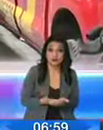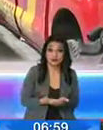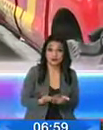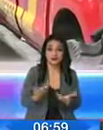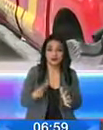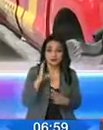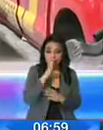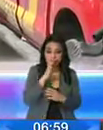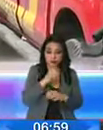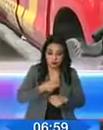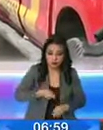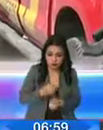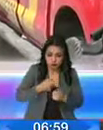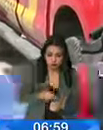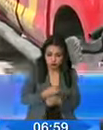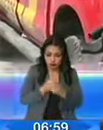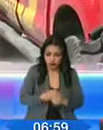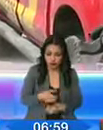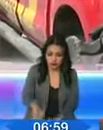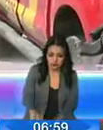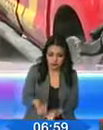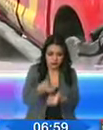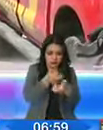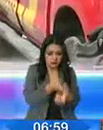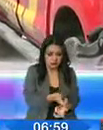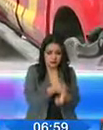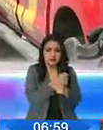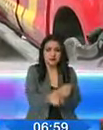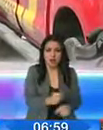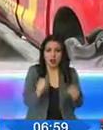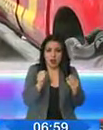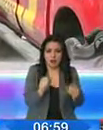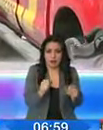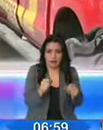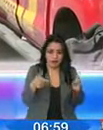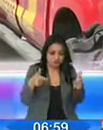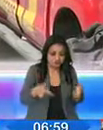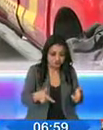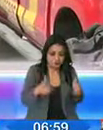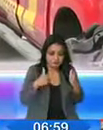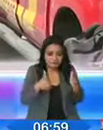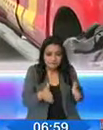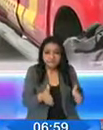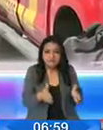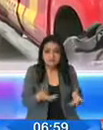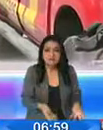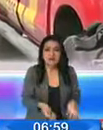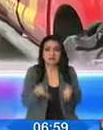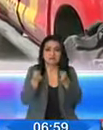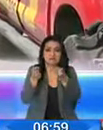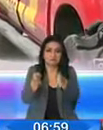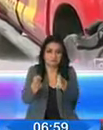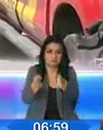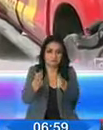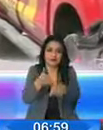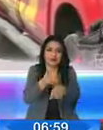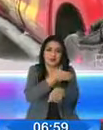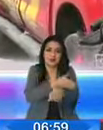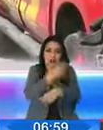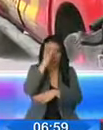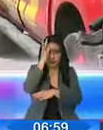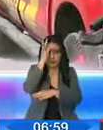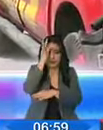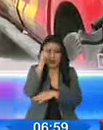búsqueda, rescate, estabilización y extracción del paciente para ser entregado al personal de prehospitalaria,